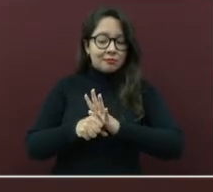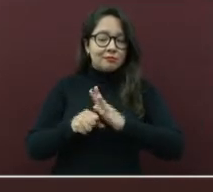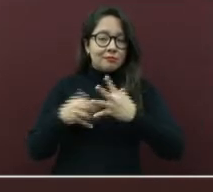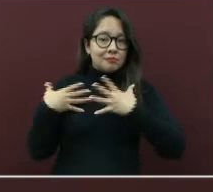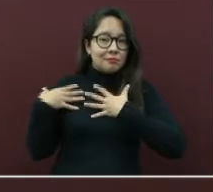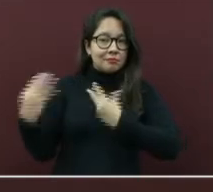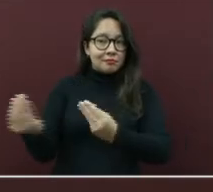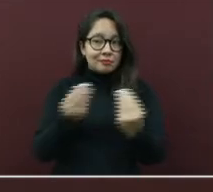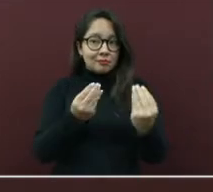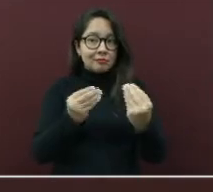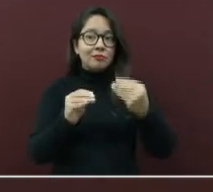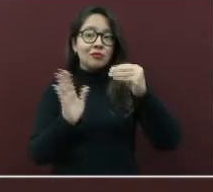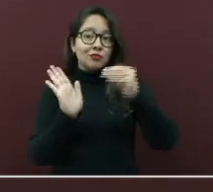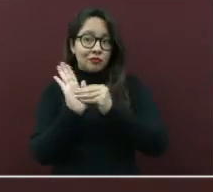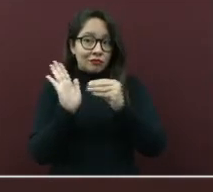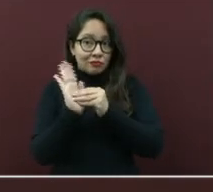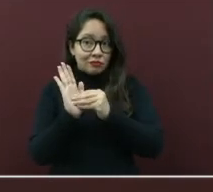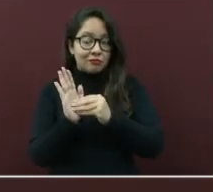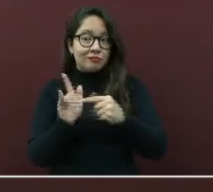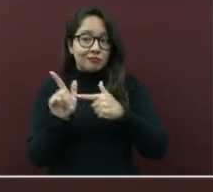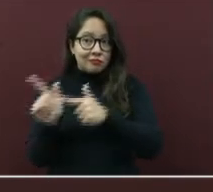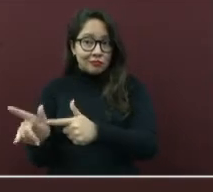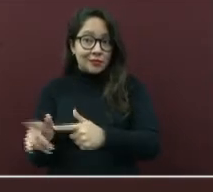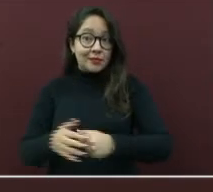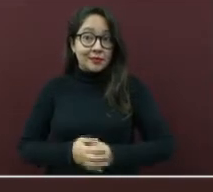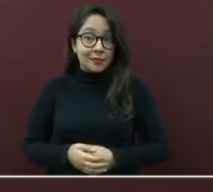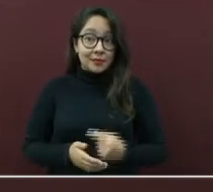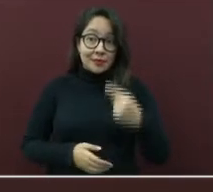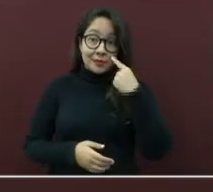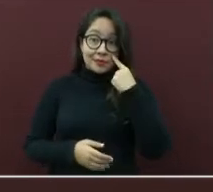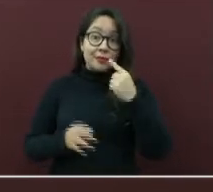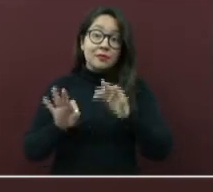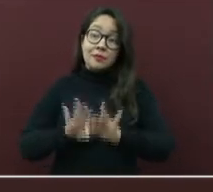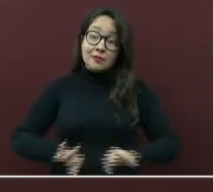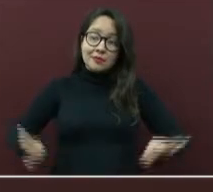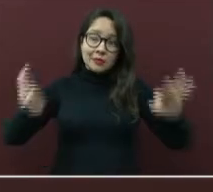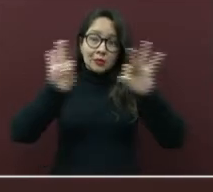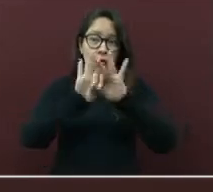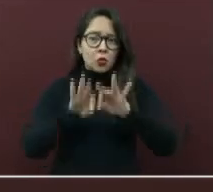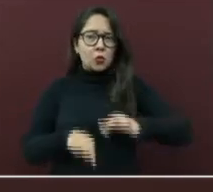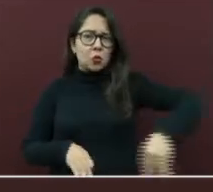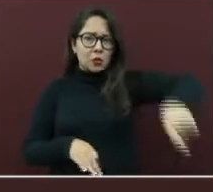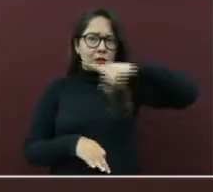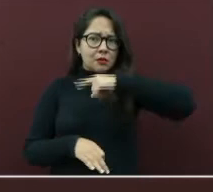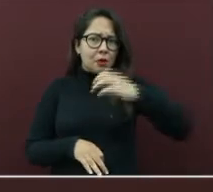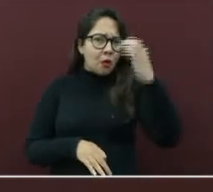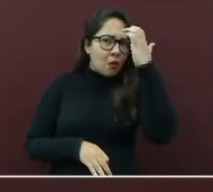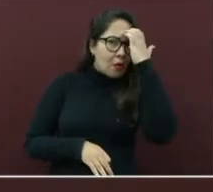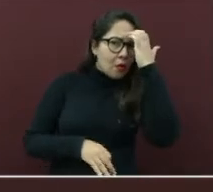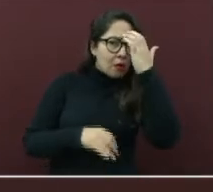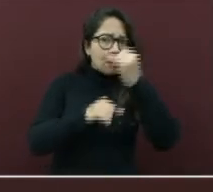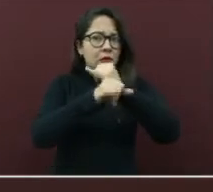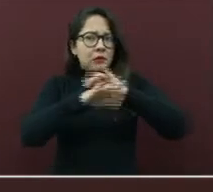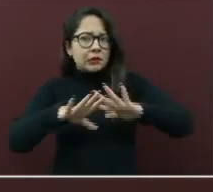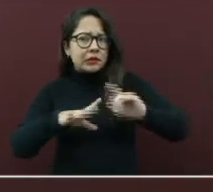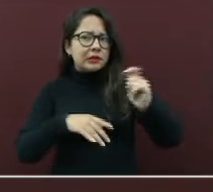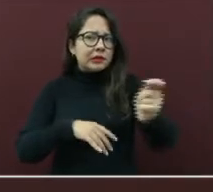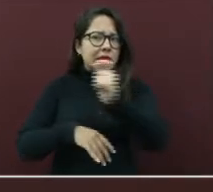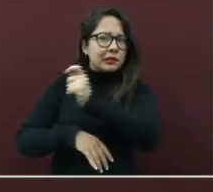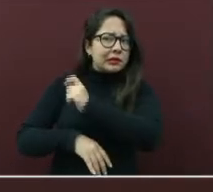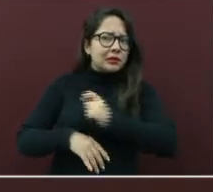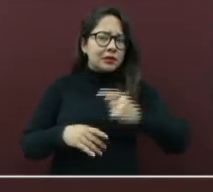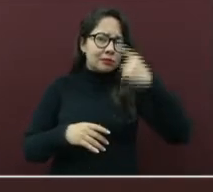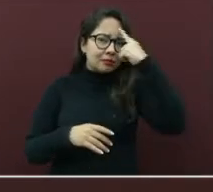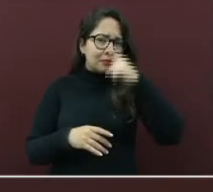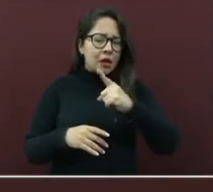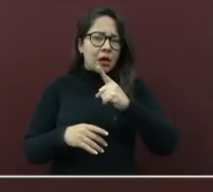está activa pero no ustedes es importante que estén bien informados sobre los municipios que